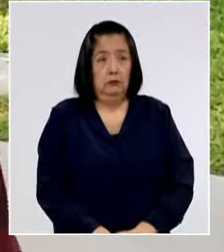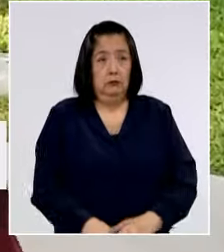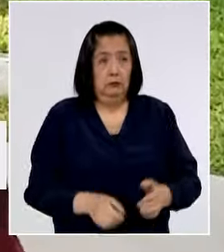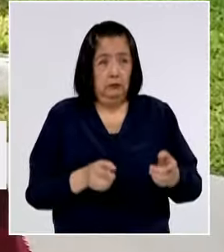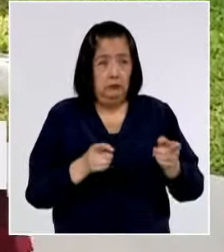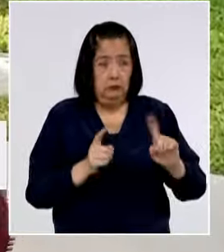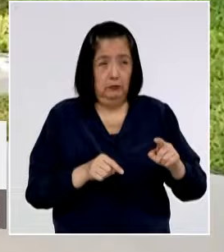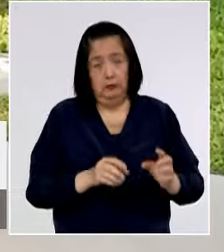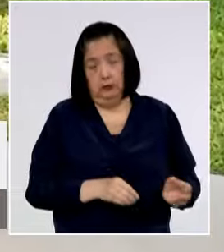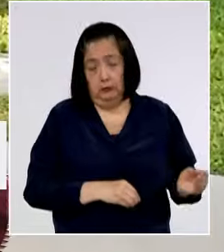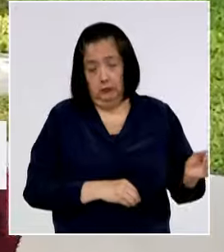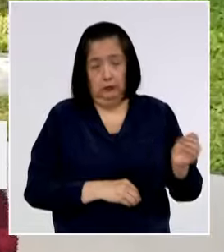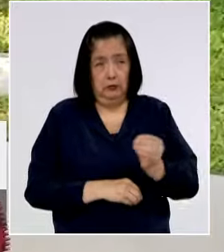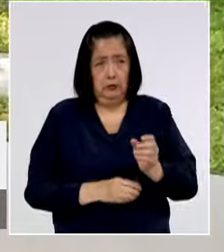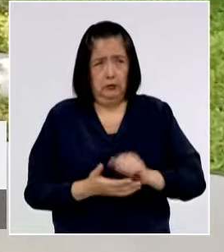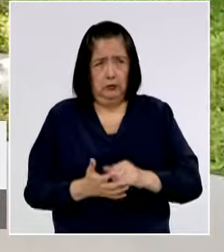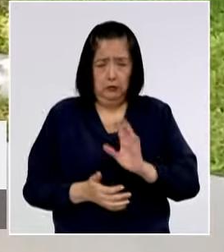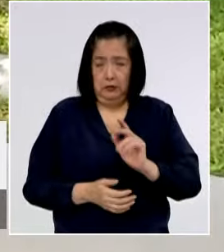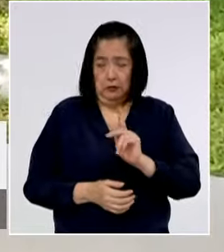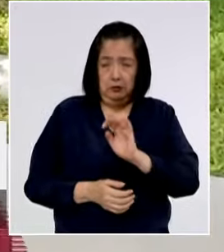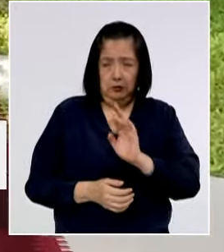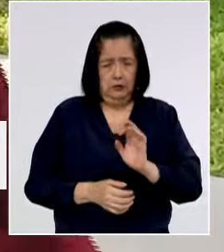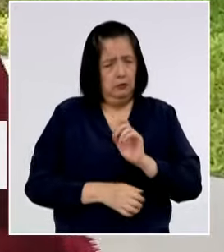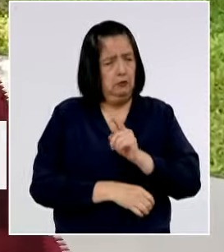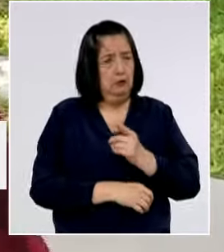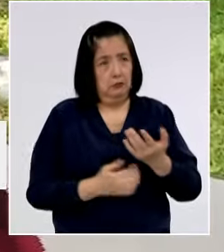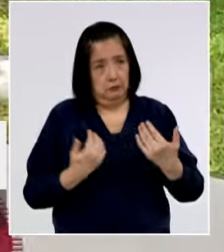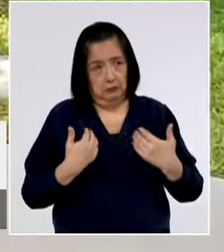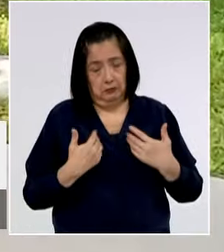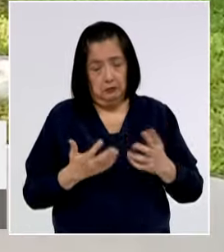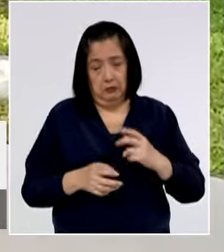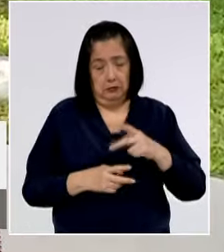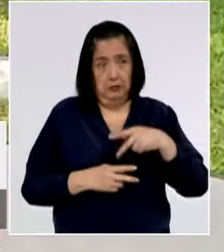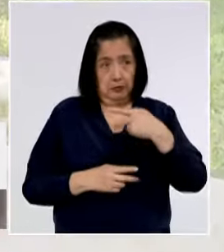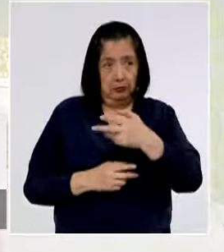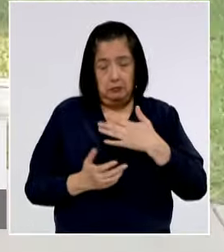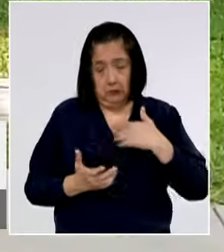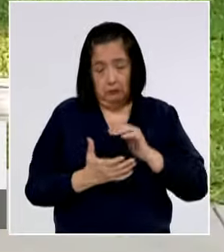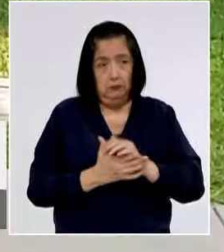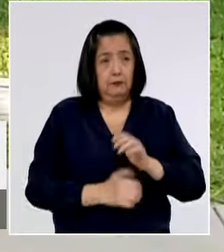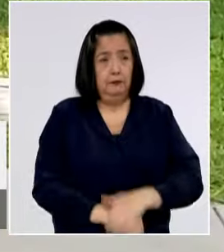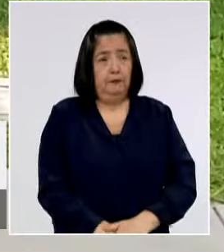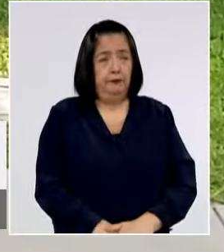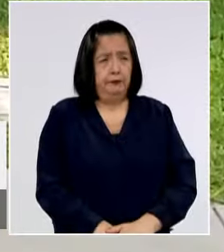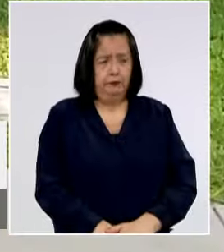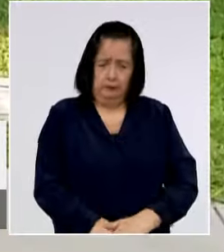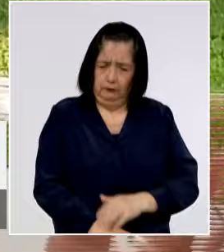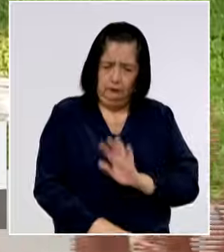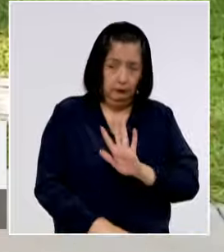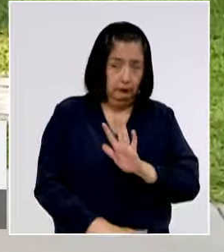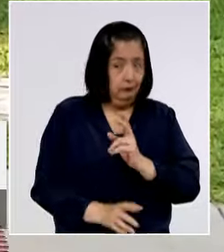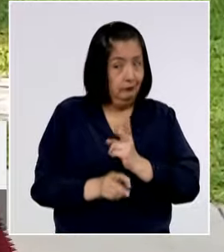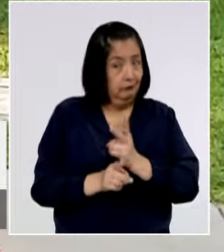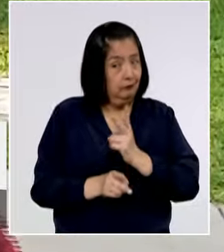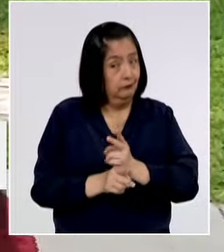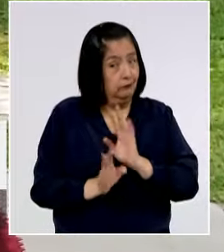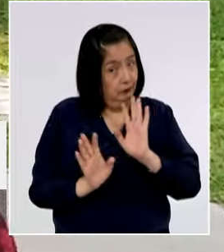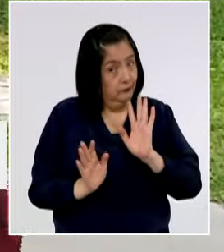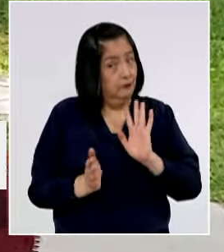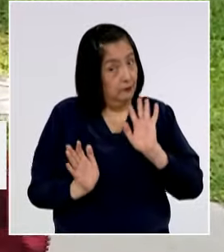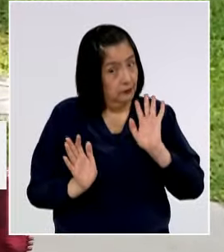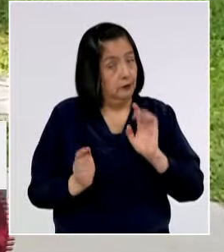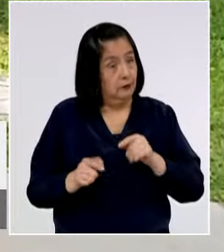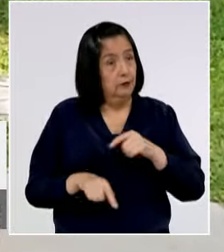le dieron el cupo yo le pregunté porque es vecina mi amiga dije cuidado que después te lo